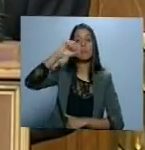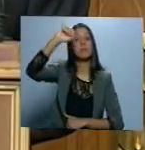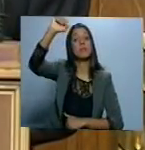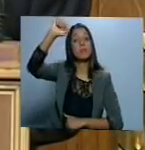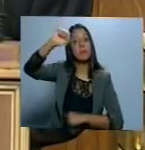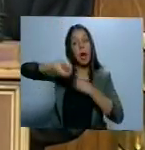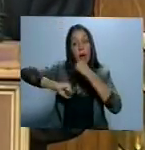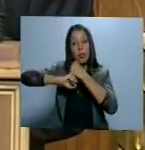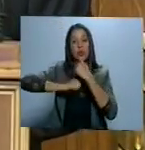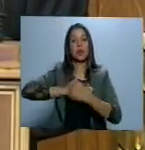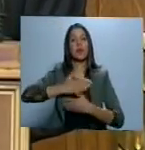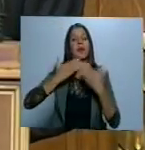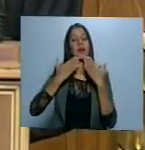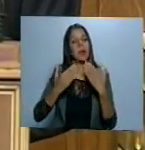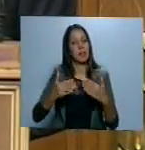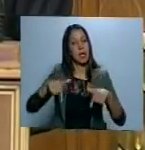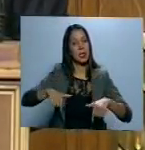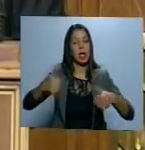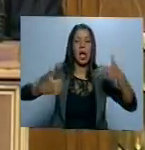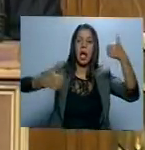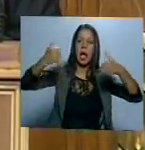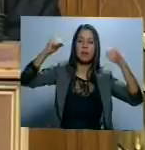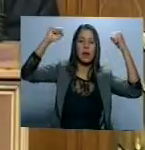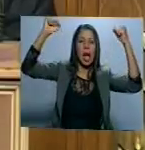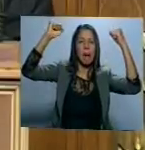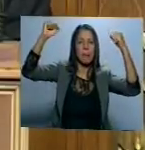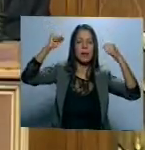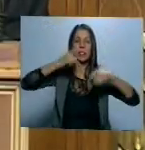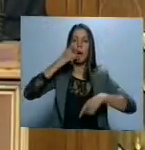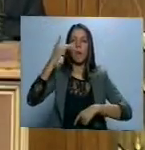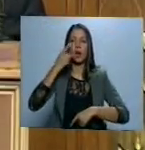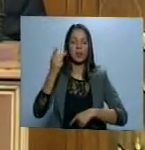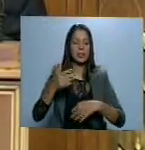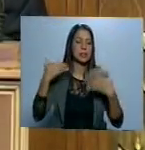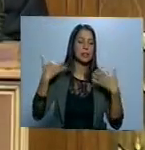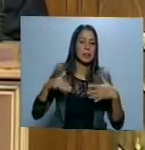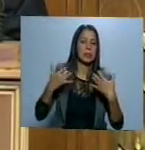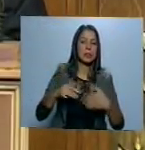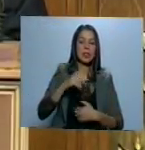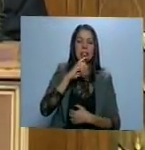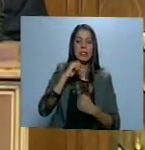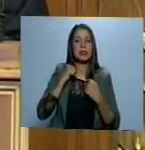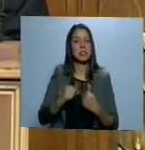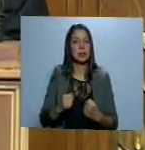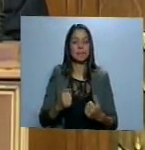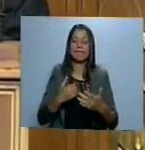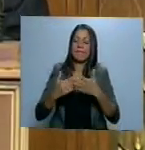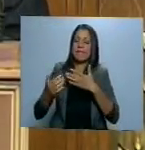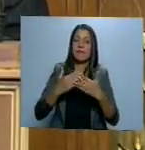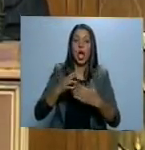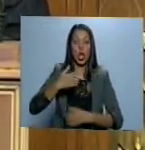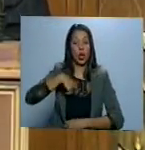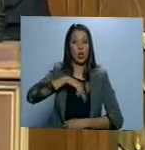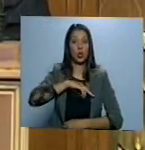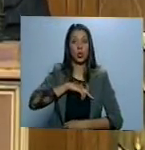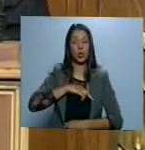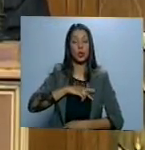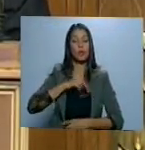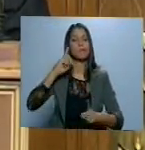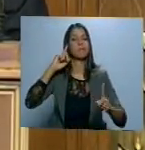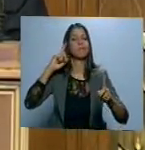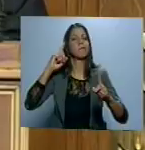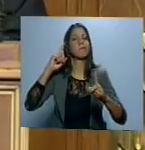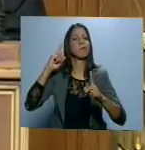campaña muy intensa, con algunas dificultades, pero nosotros estamos hechos de